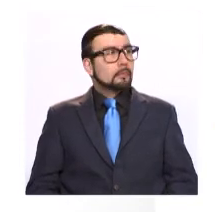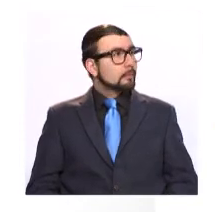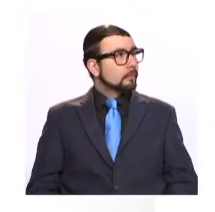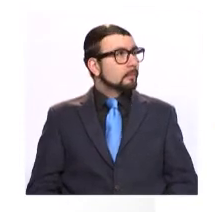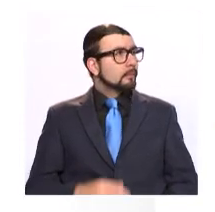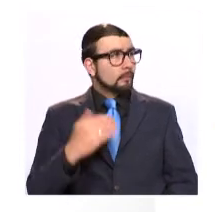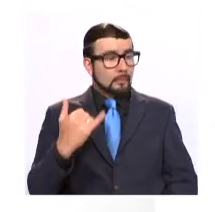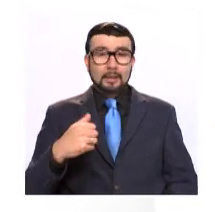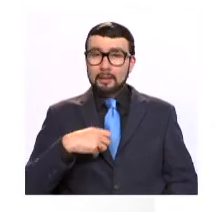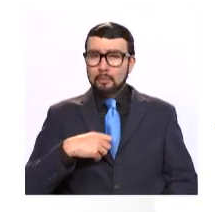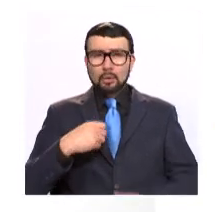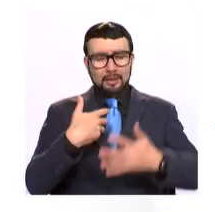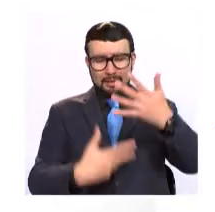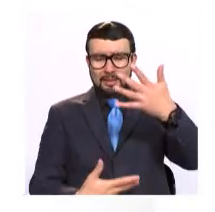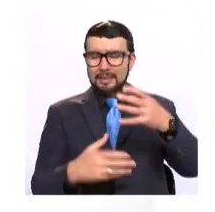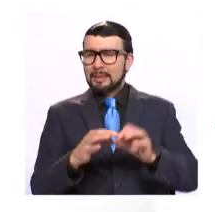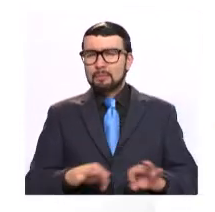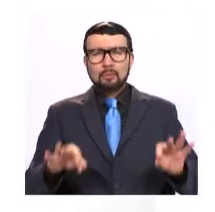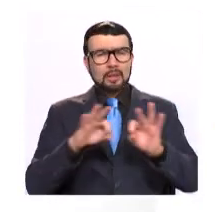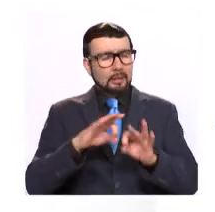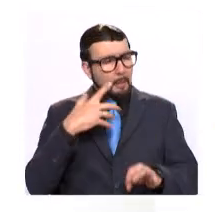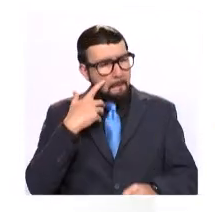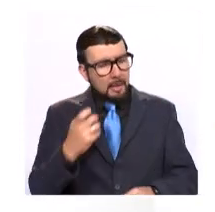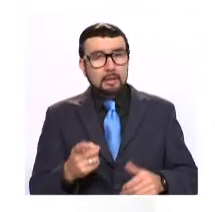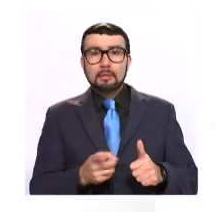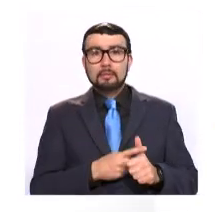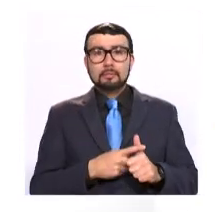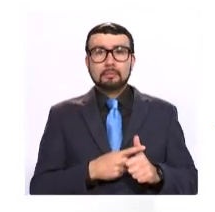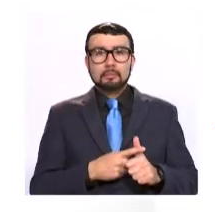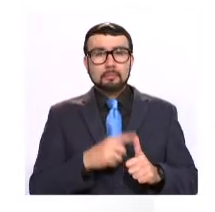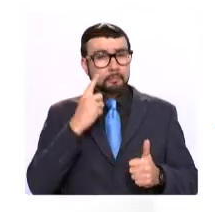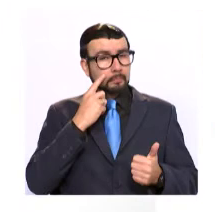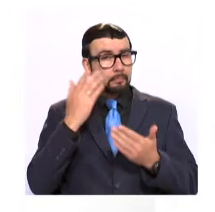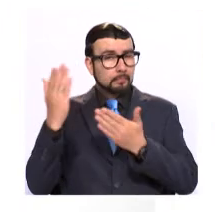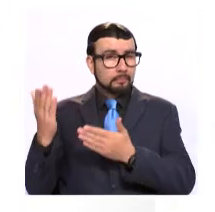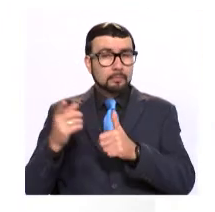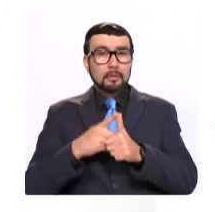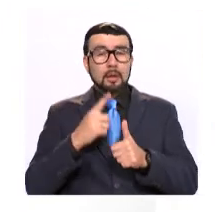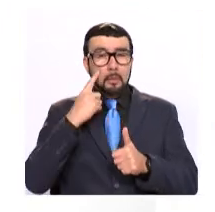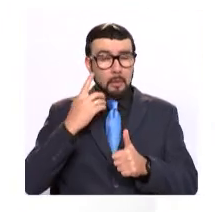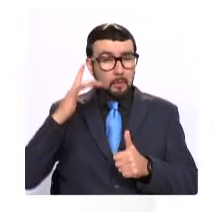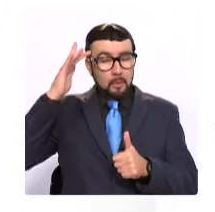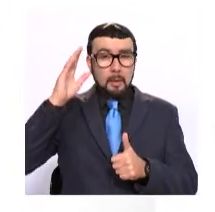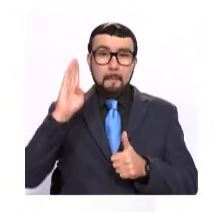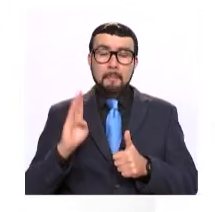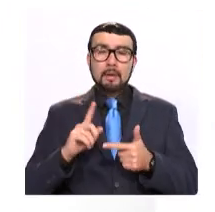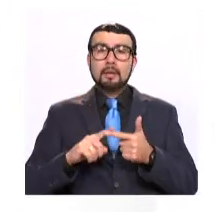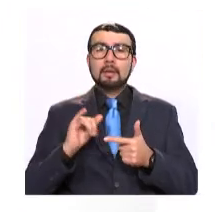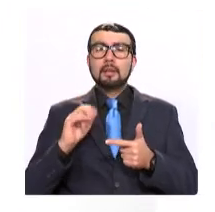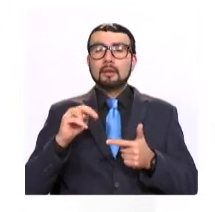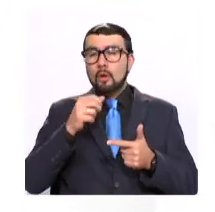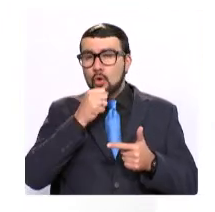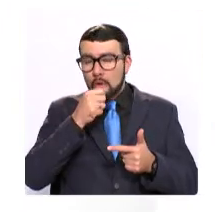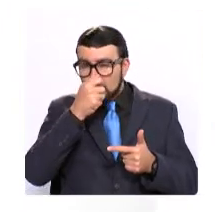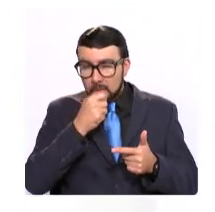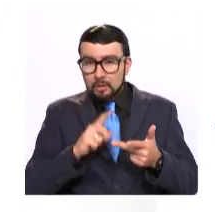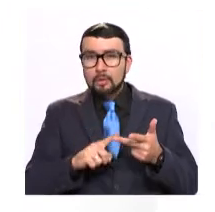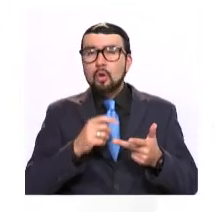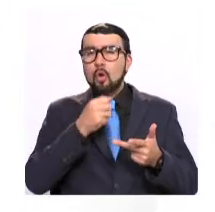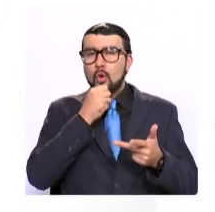digamos que las 10 vacunas más recomendables, que son hepatitis B, influenza, tosferina, triple